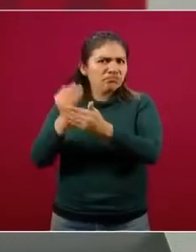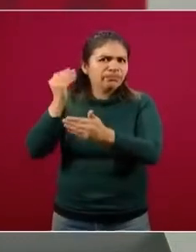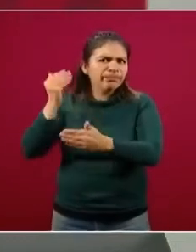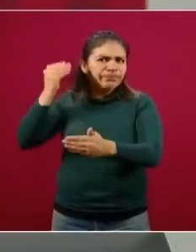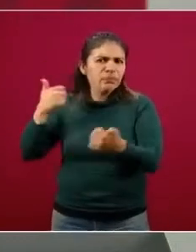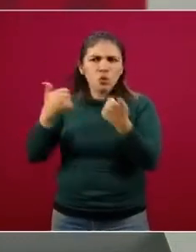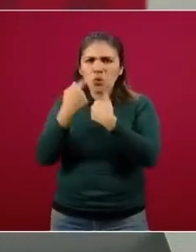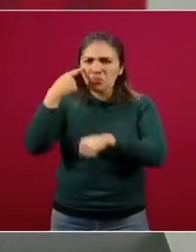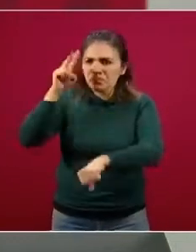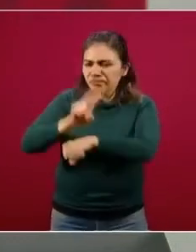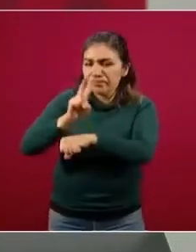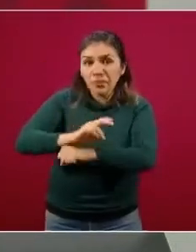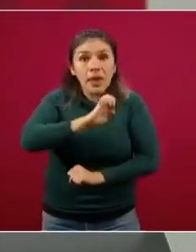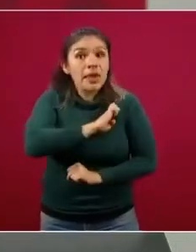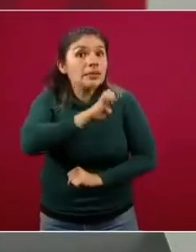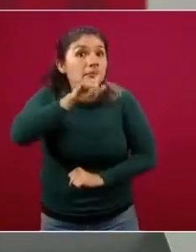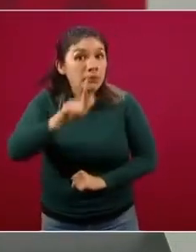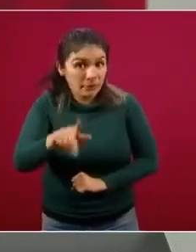un operativo especial